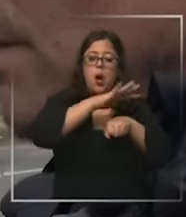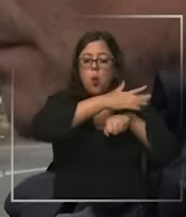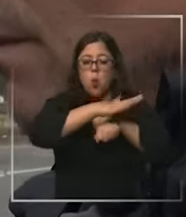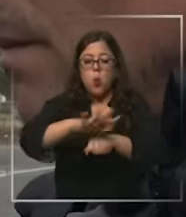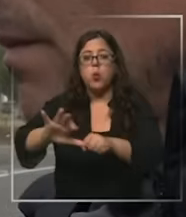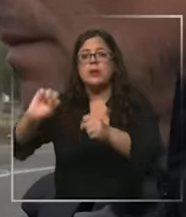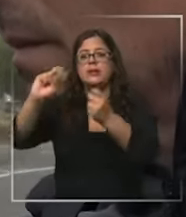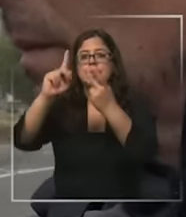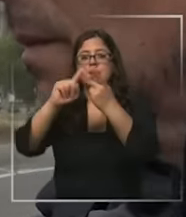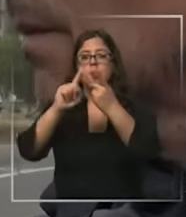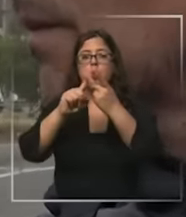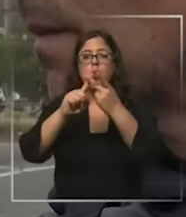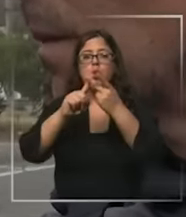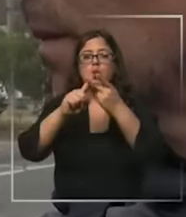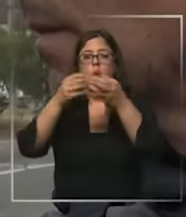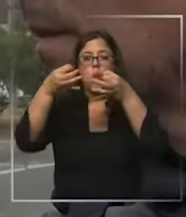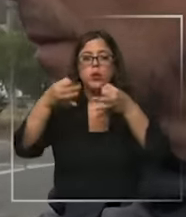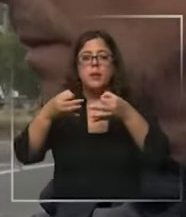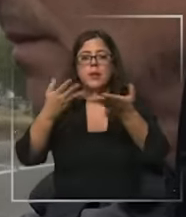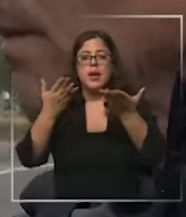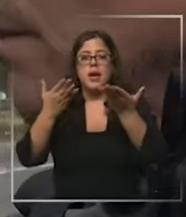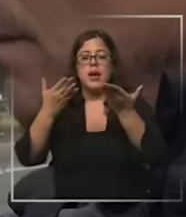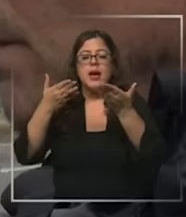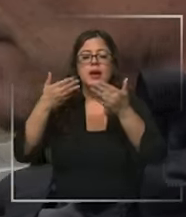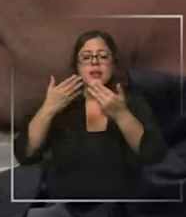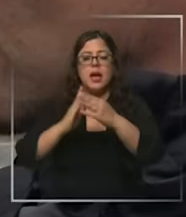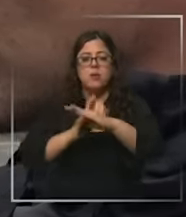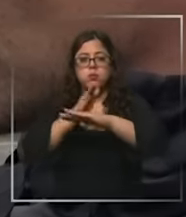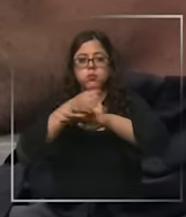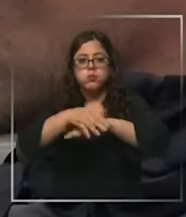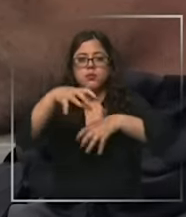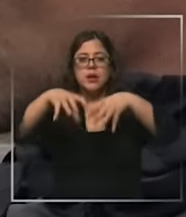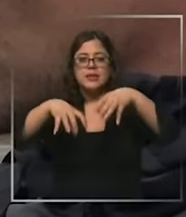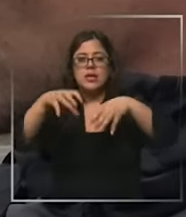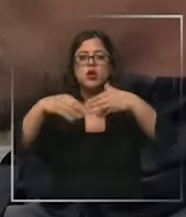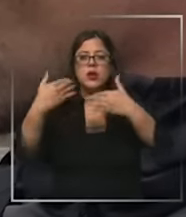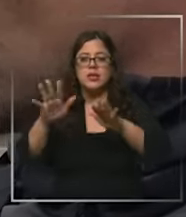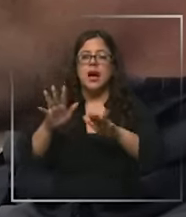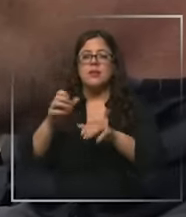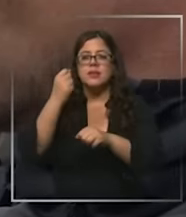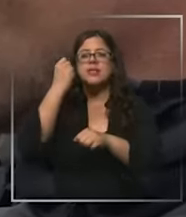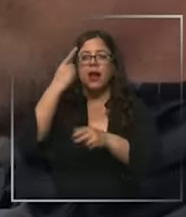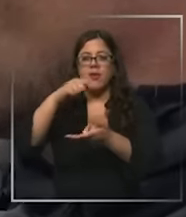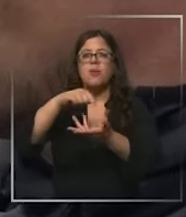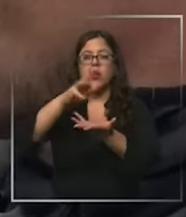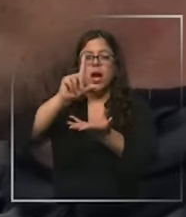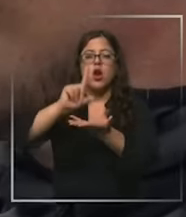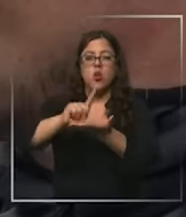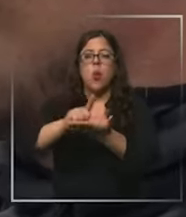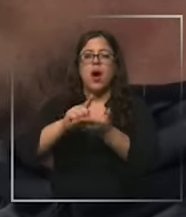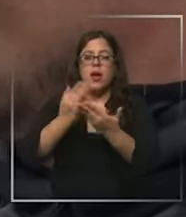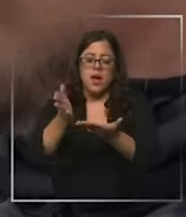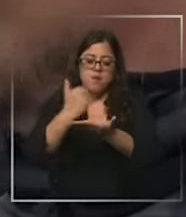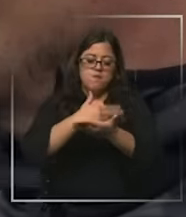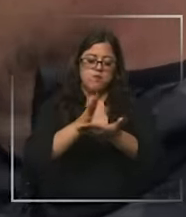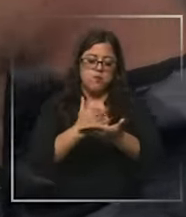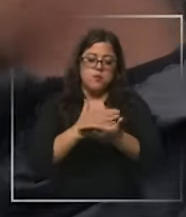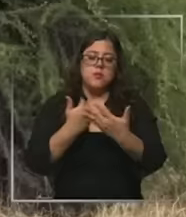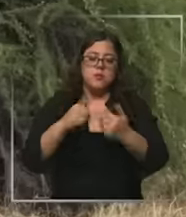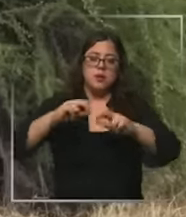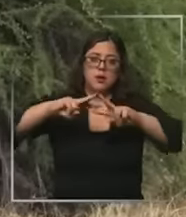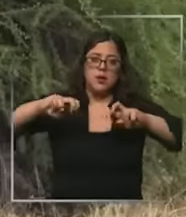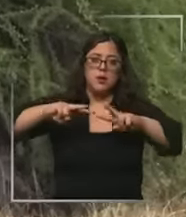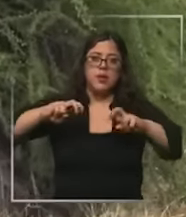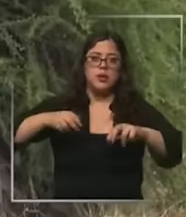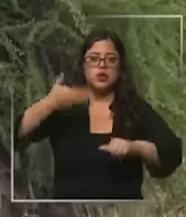segundo viaje hacia el cerro para ir en busca de la evidencia que tenemos ya definida en un sector determinado de acuerdo a las coordenadas que ya arrojado la